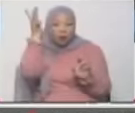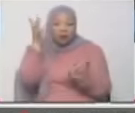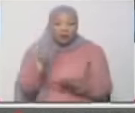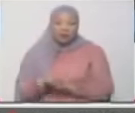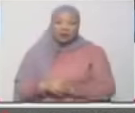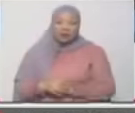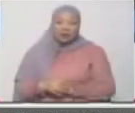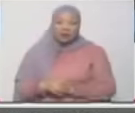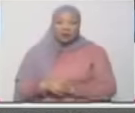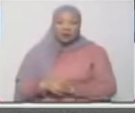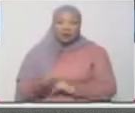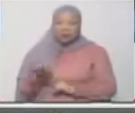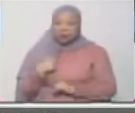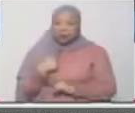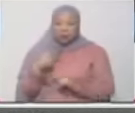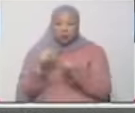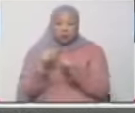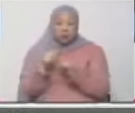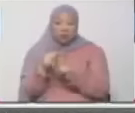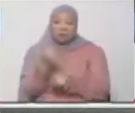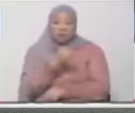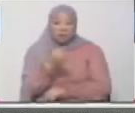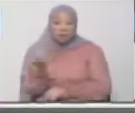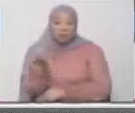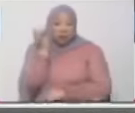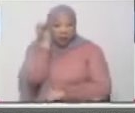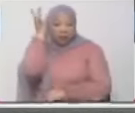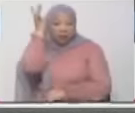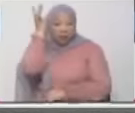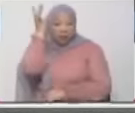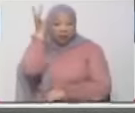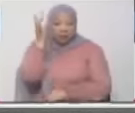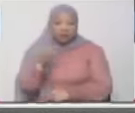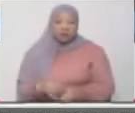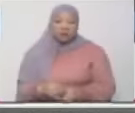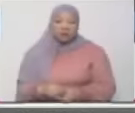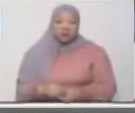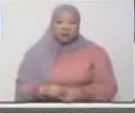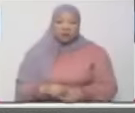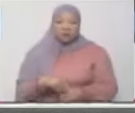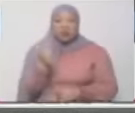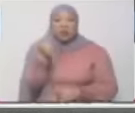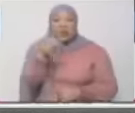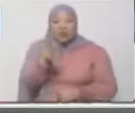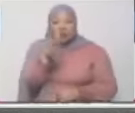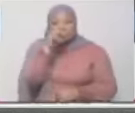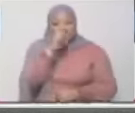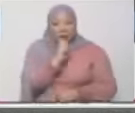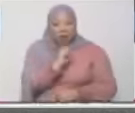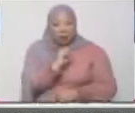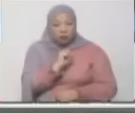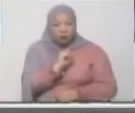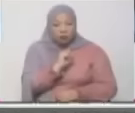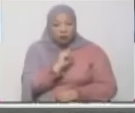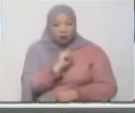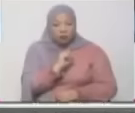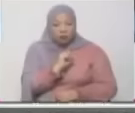Yo no exagero la palabra. La generación que viene de 12 años,